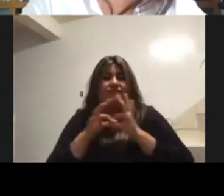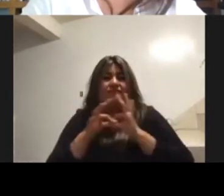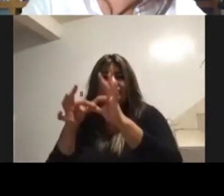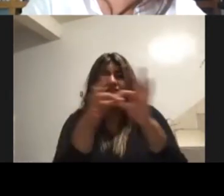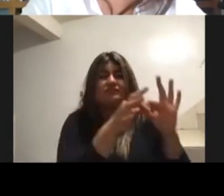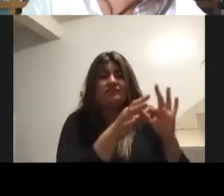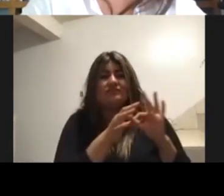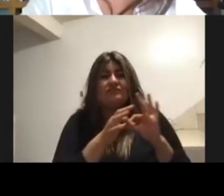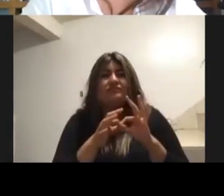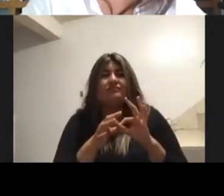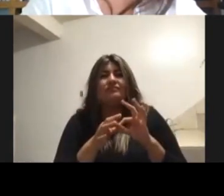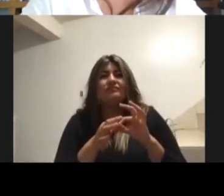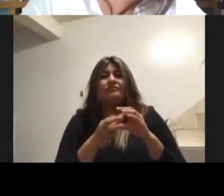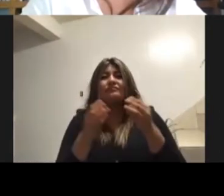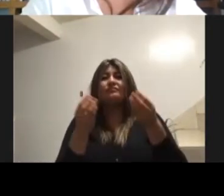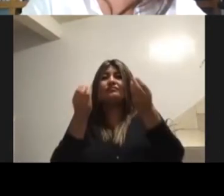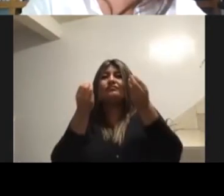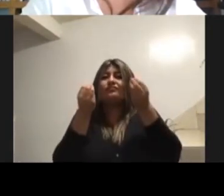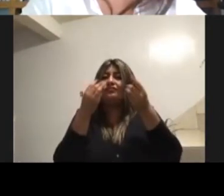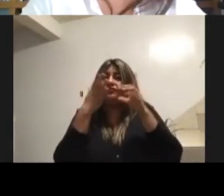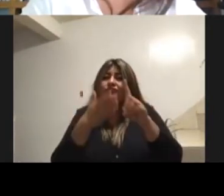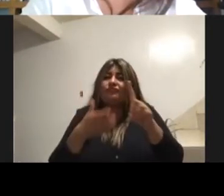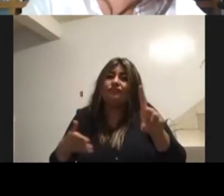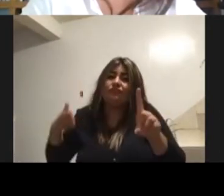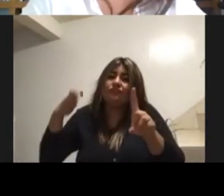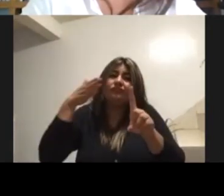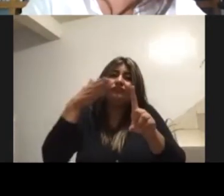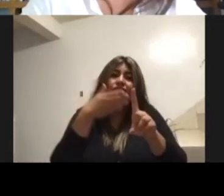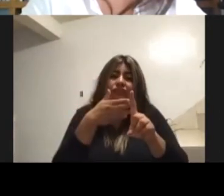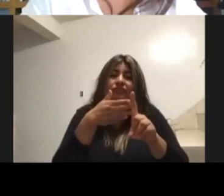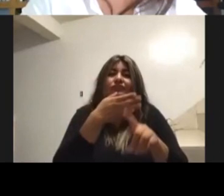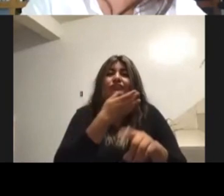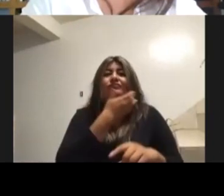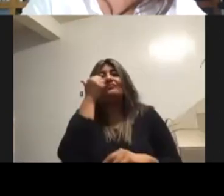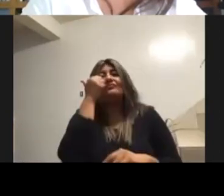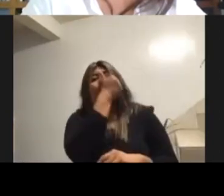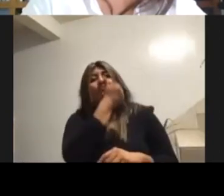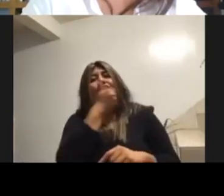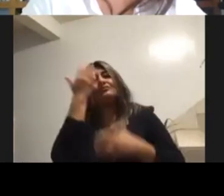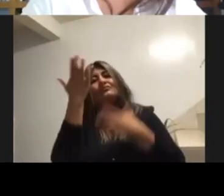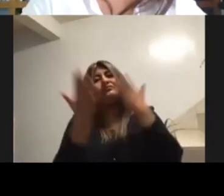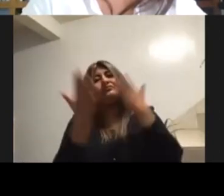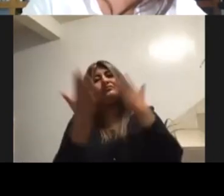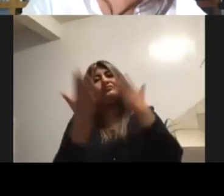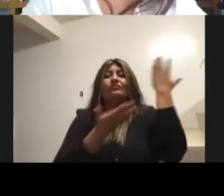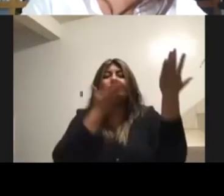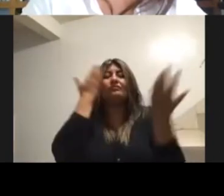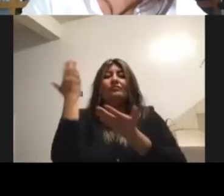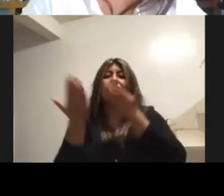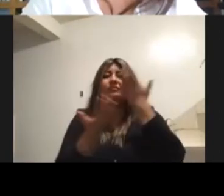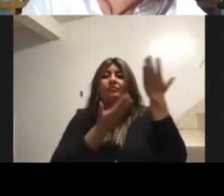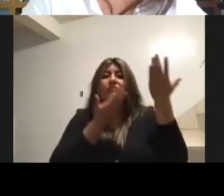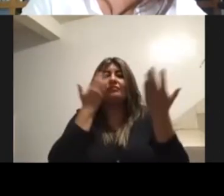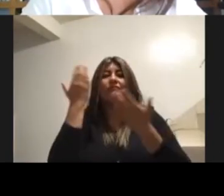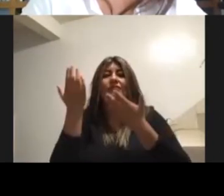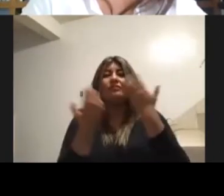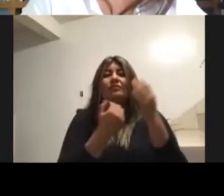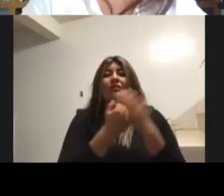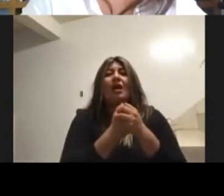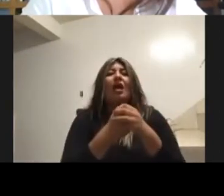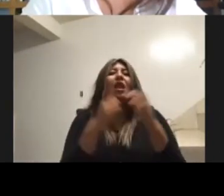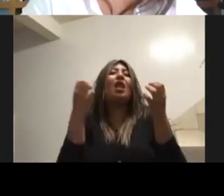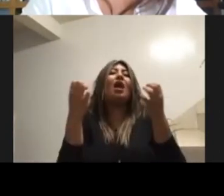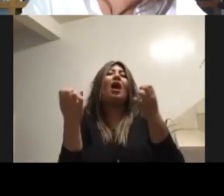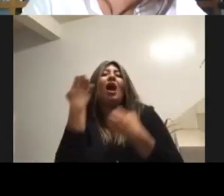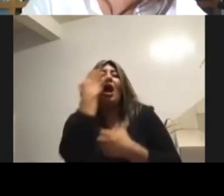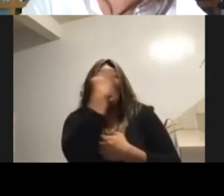muy determinado por los estudiantes que asistían a la llamada escuela regular.